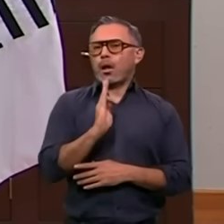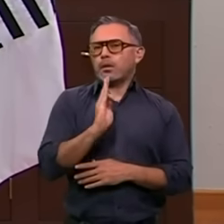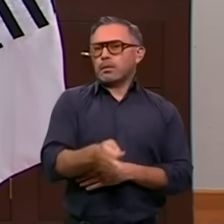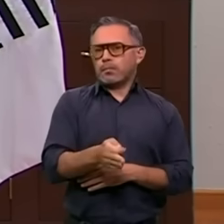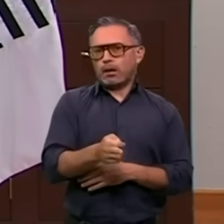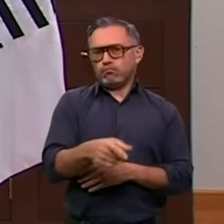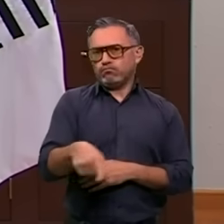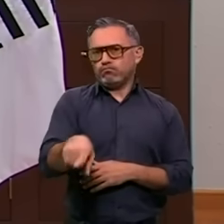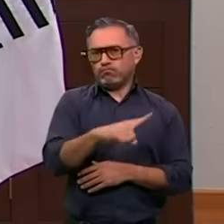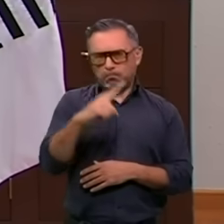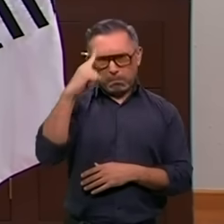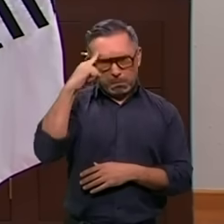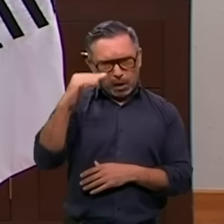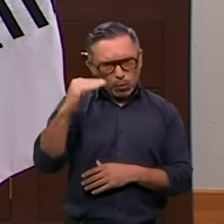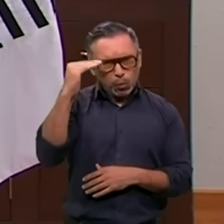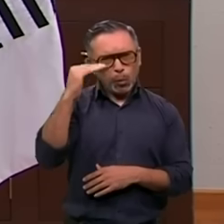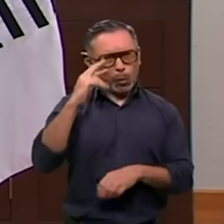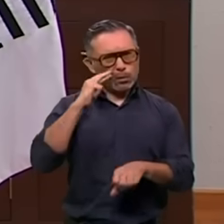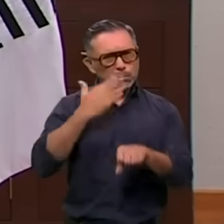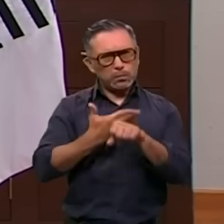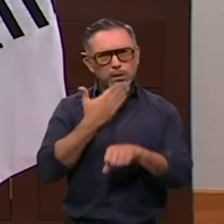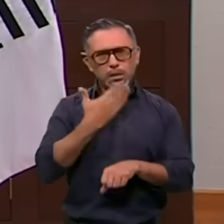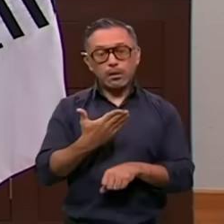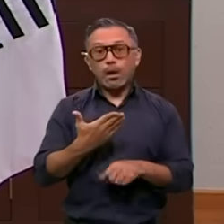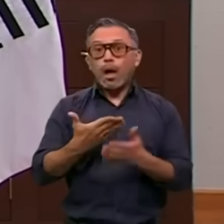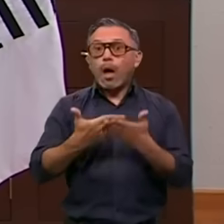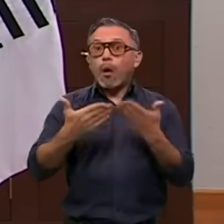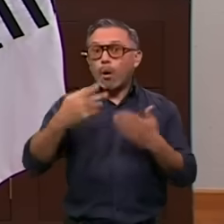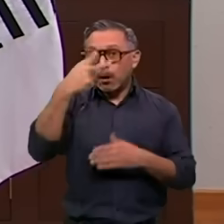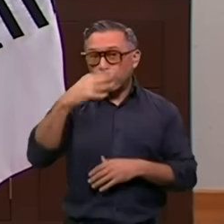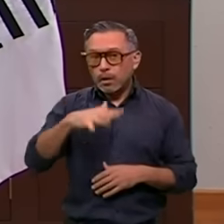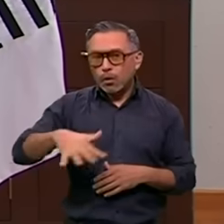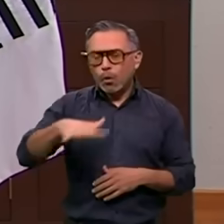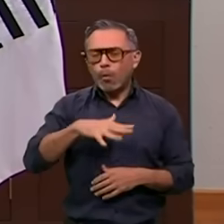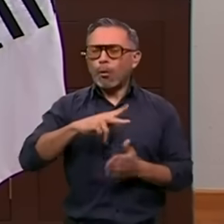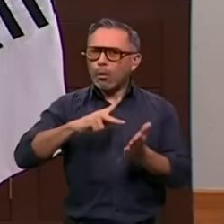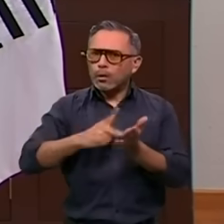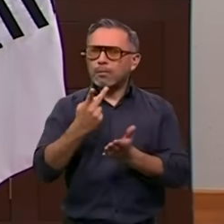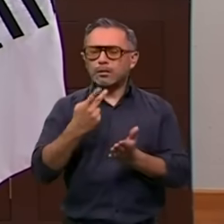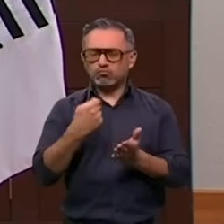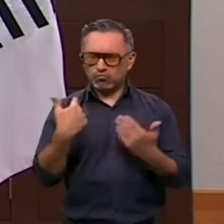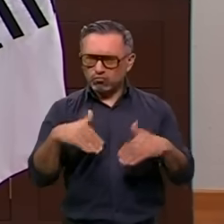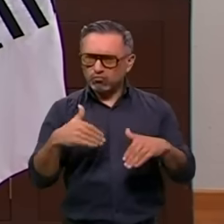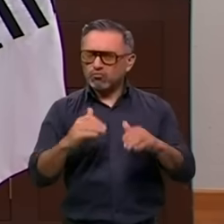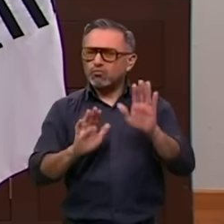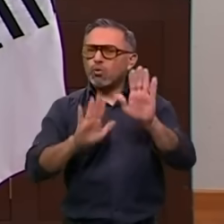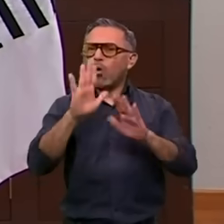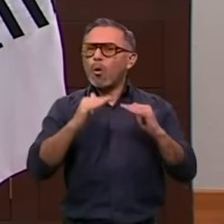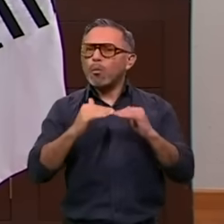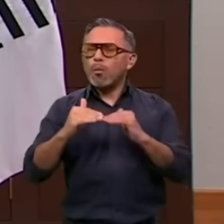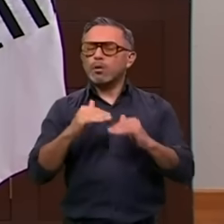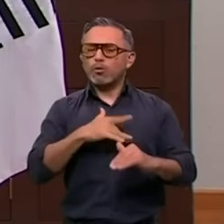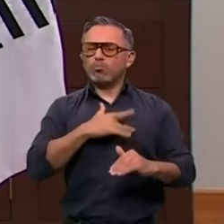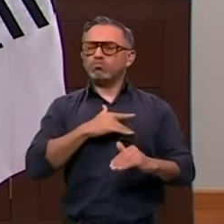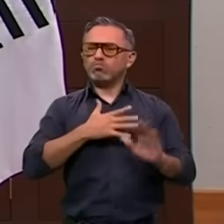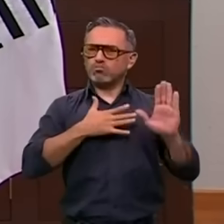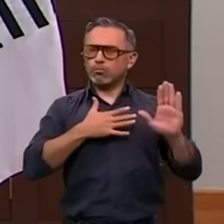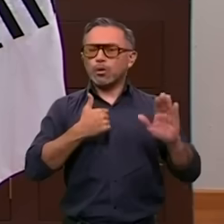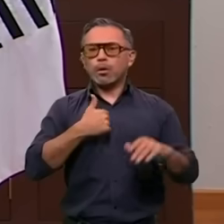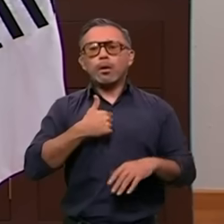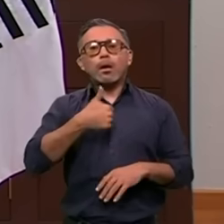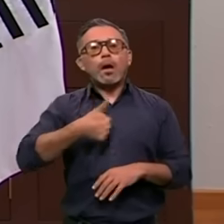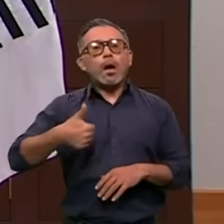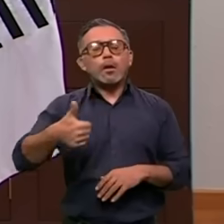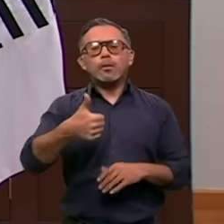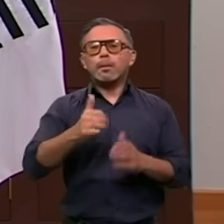México ha demostrado hoy una vez más su fortaleza y su compromiso con la democracia. Hemos alzado la voz a través de nuestras